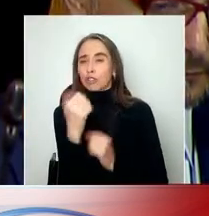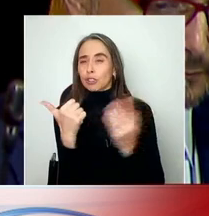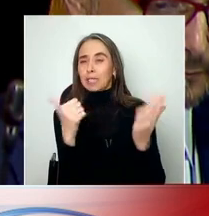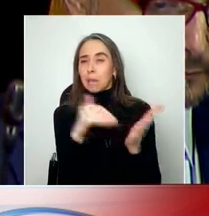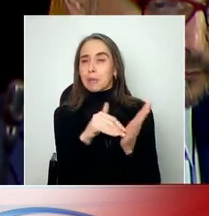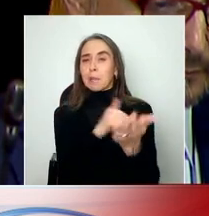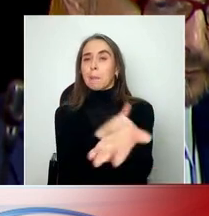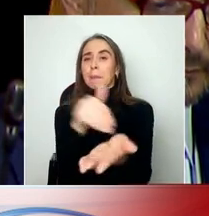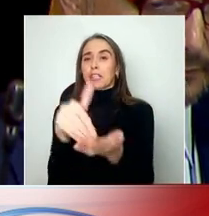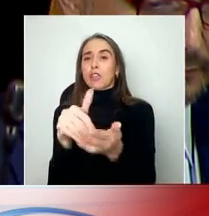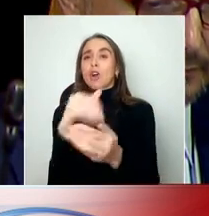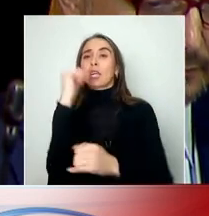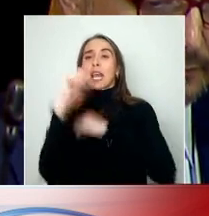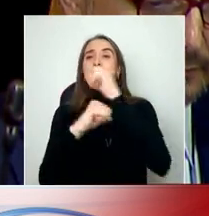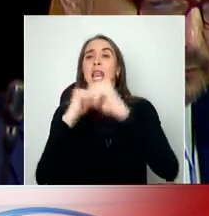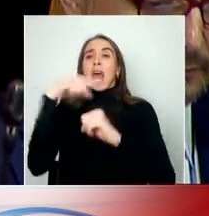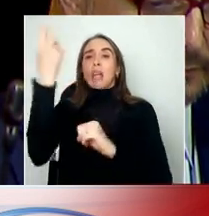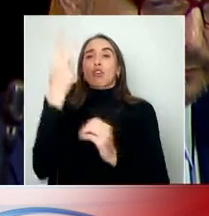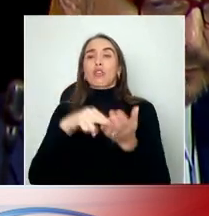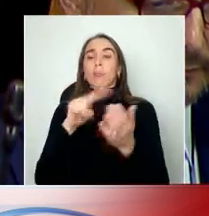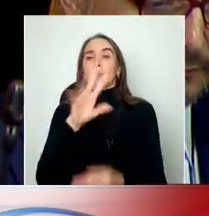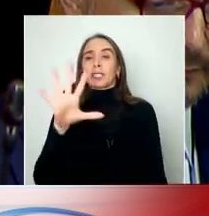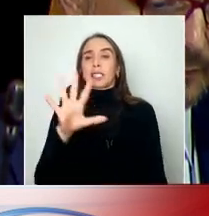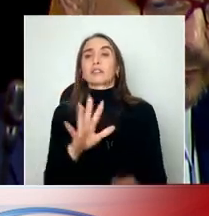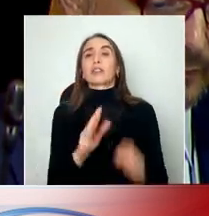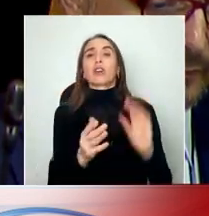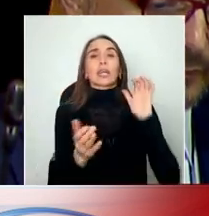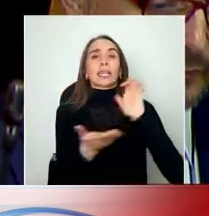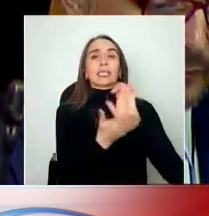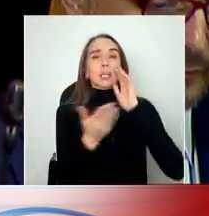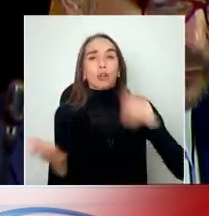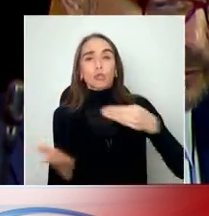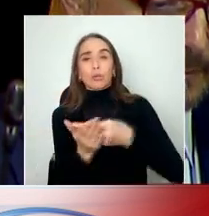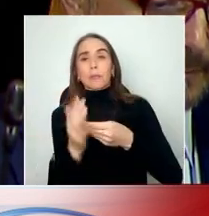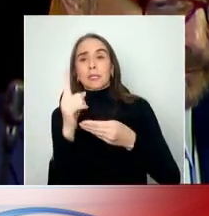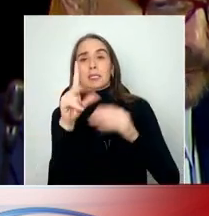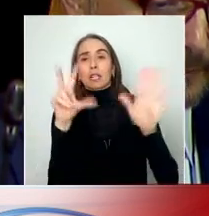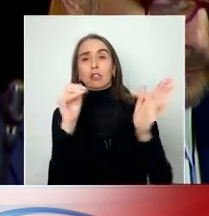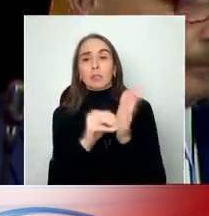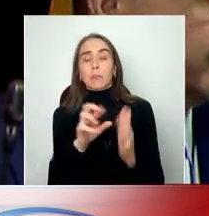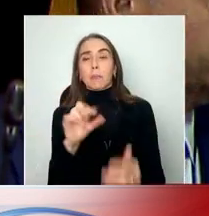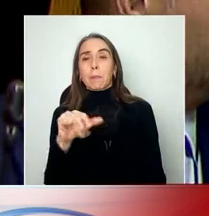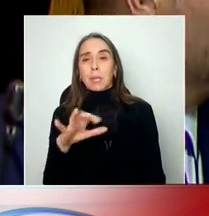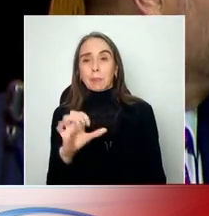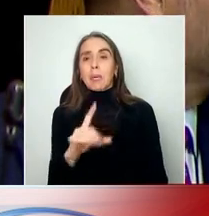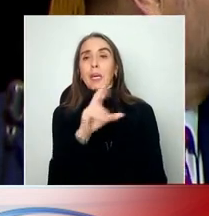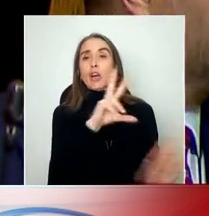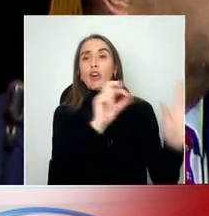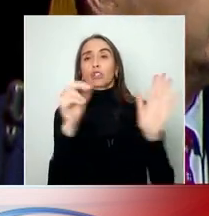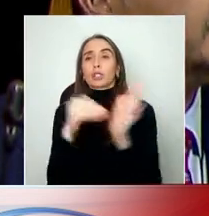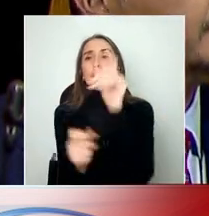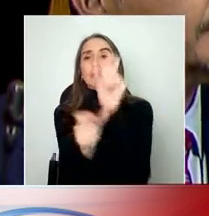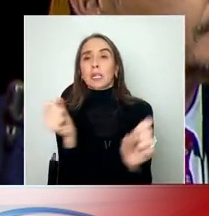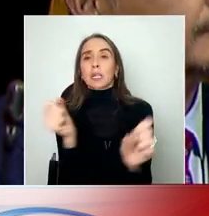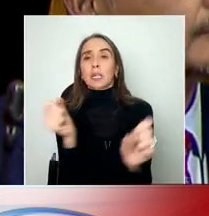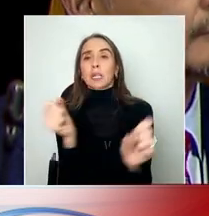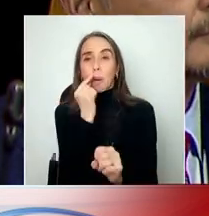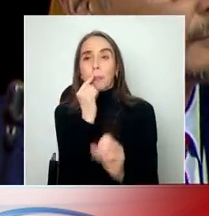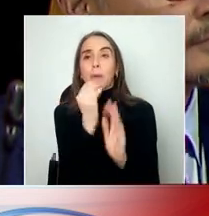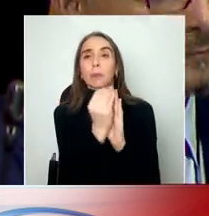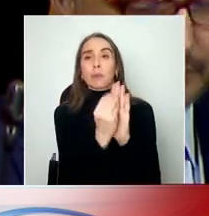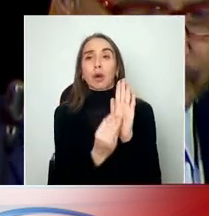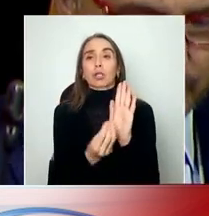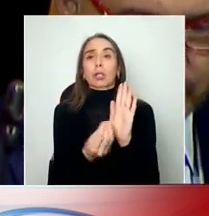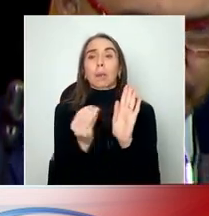el primero de julio del 2024 a 500 mil pesos la ley contempla la posibilidad de aumentar el sueldo mínimo según